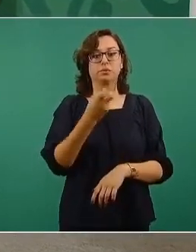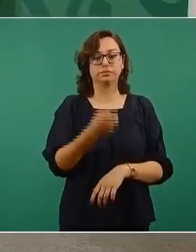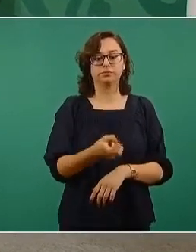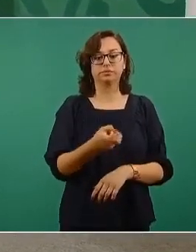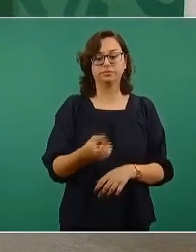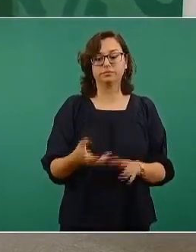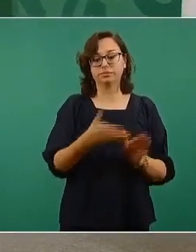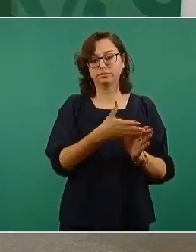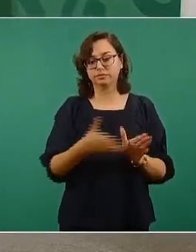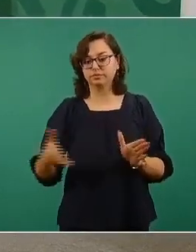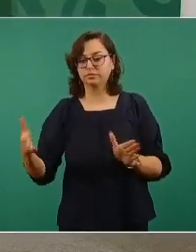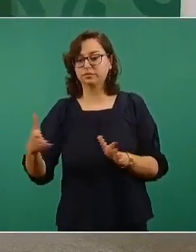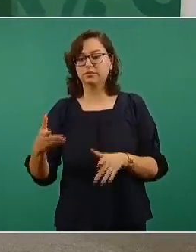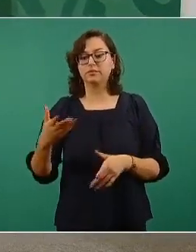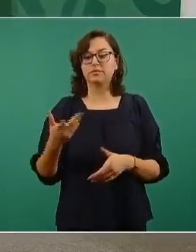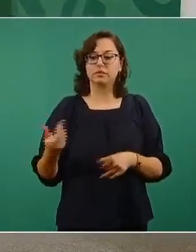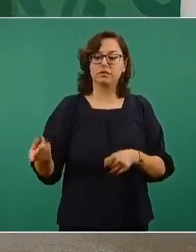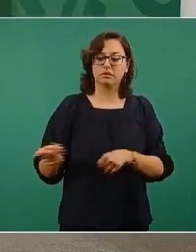un tiempo, varios días,